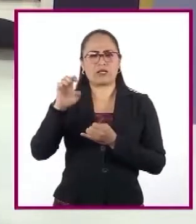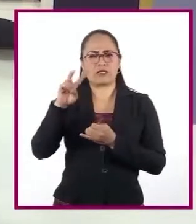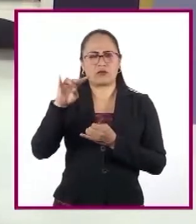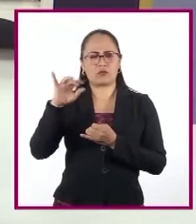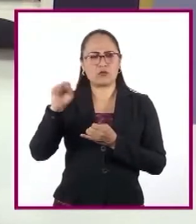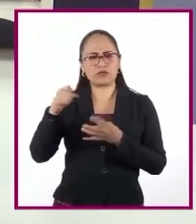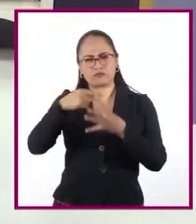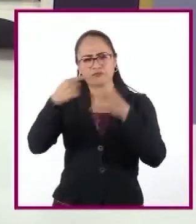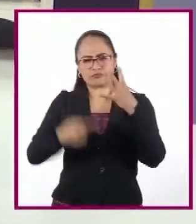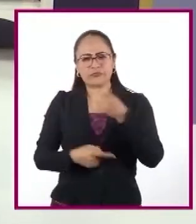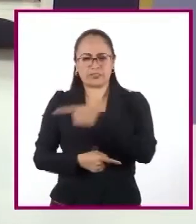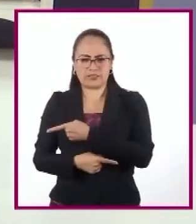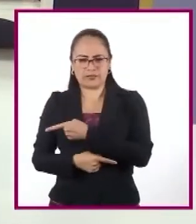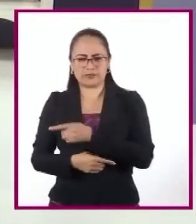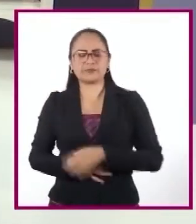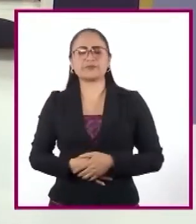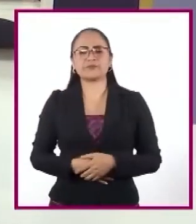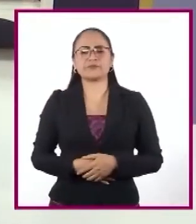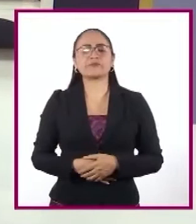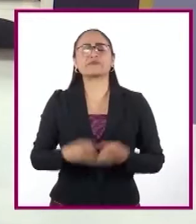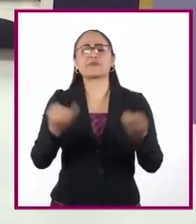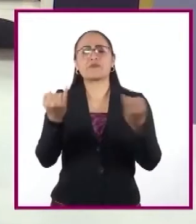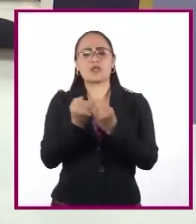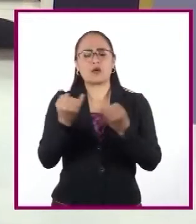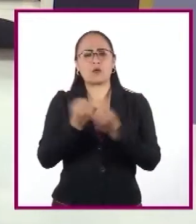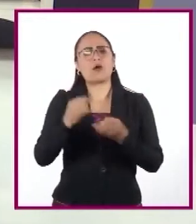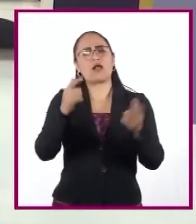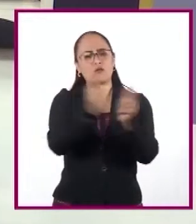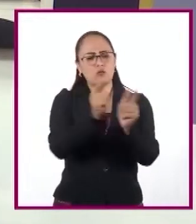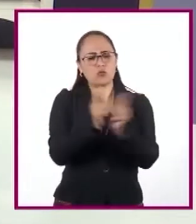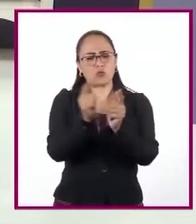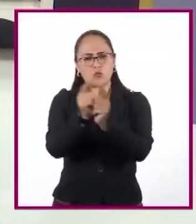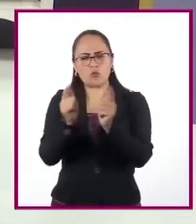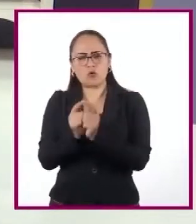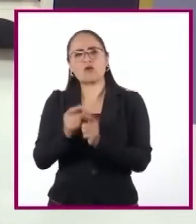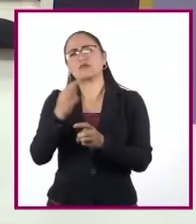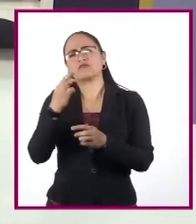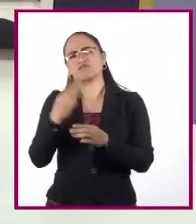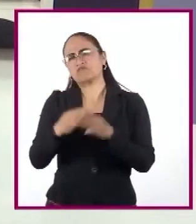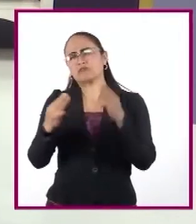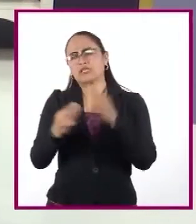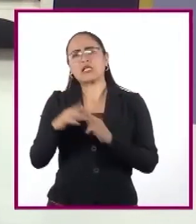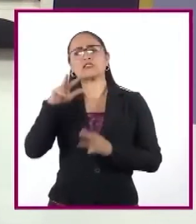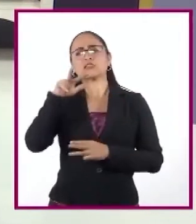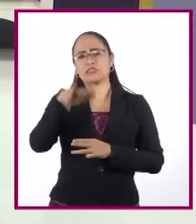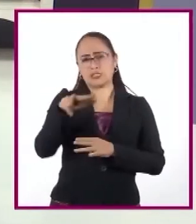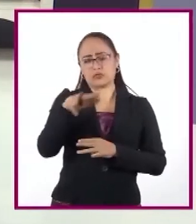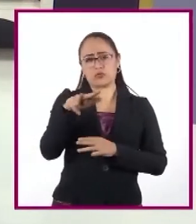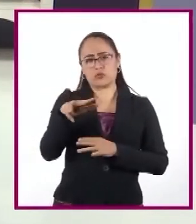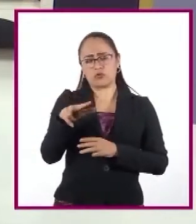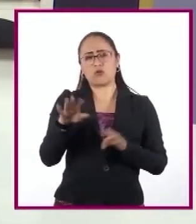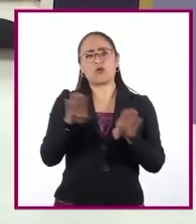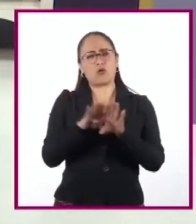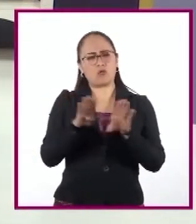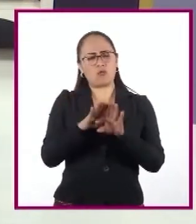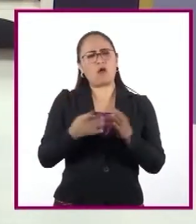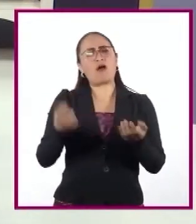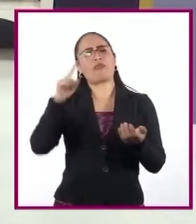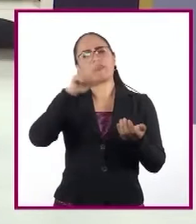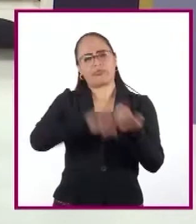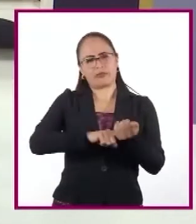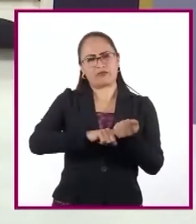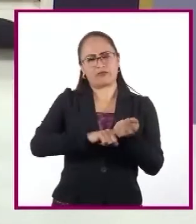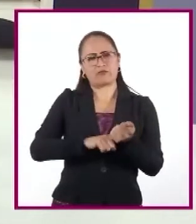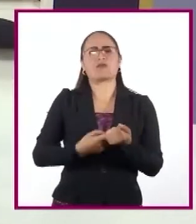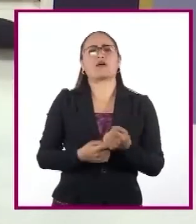En la construcción de los modelos atómicos de los primeros 18 elementos químicos, nos basaremos en su estructura a partir del